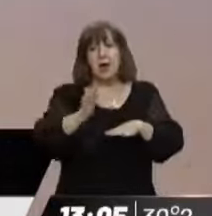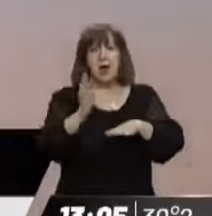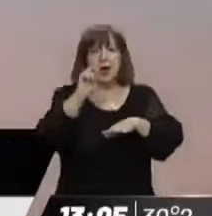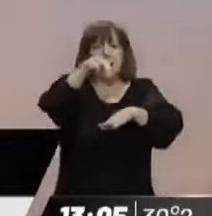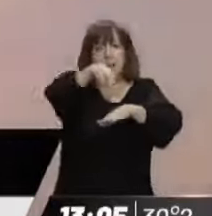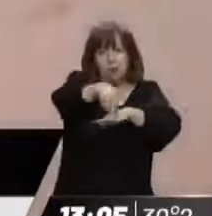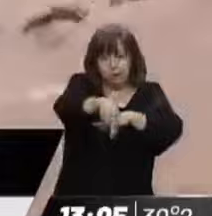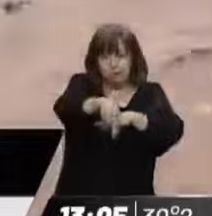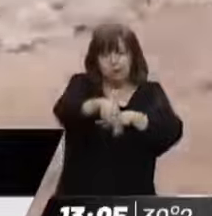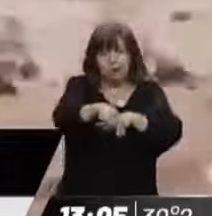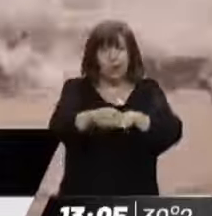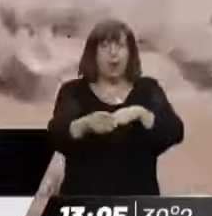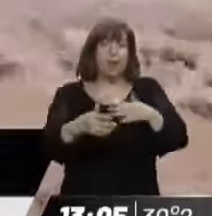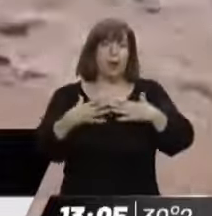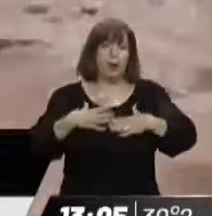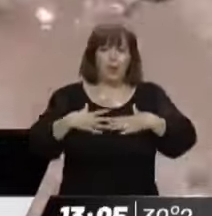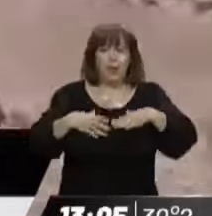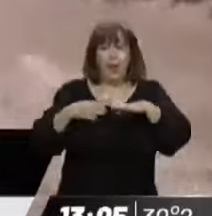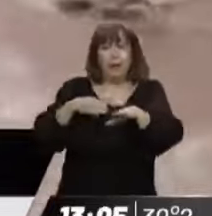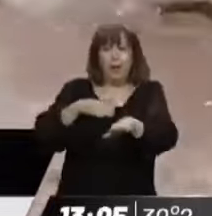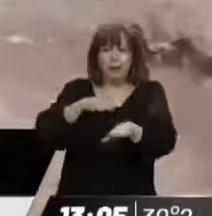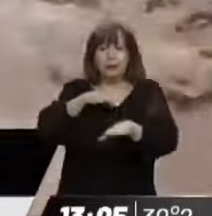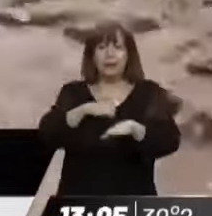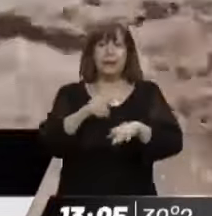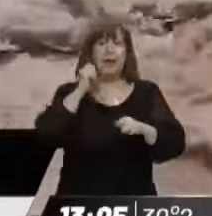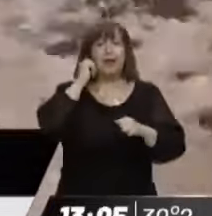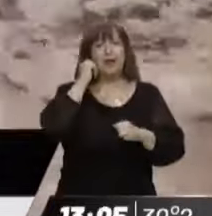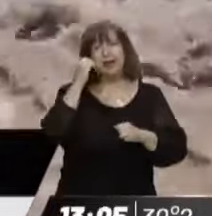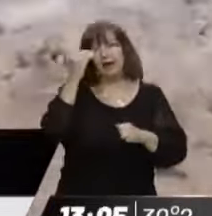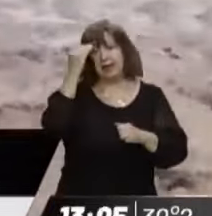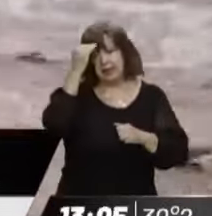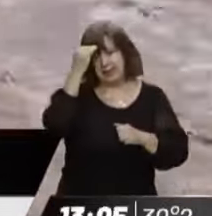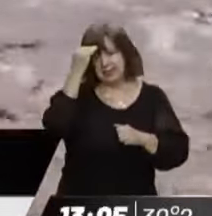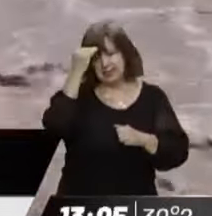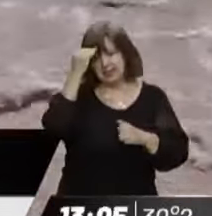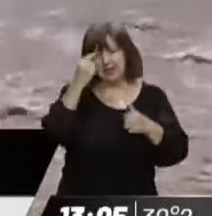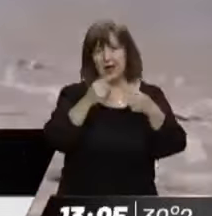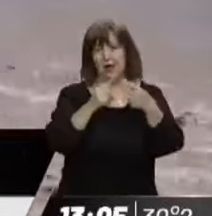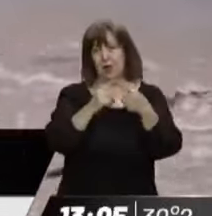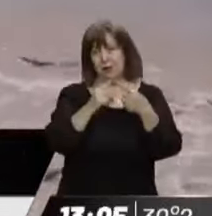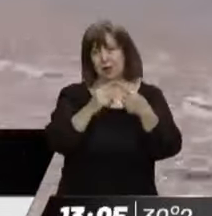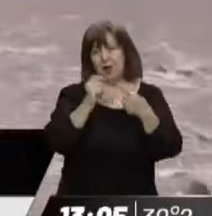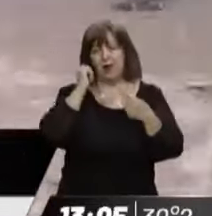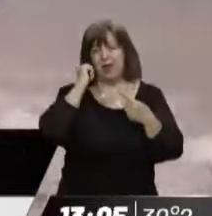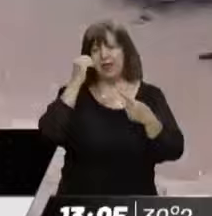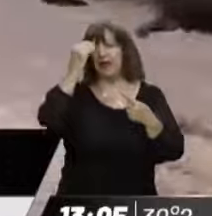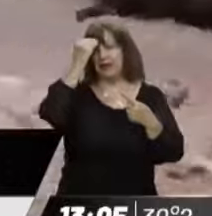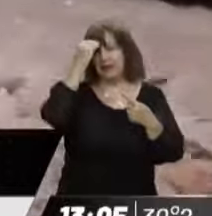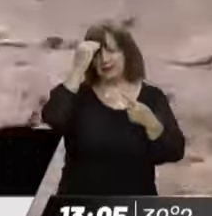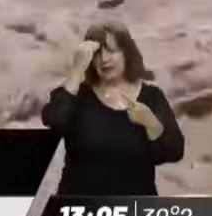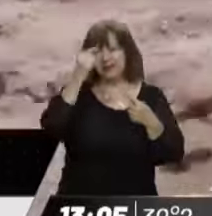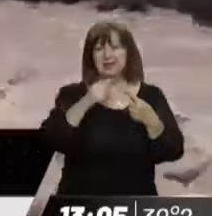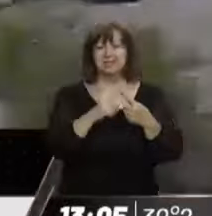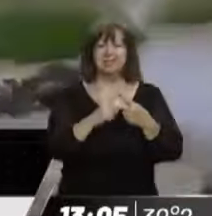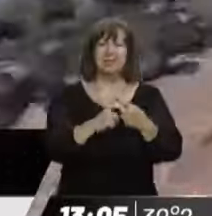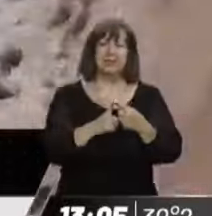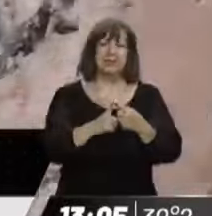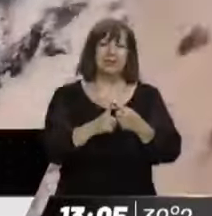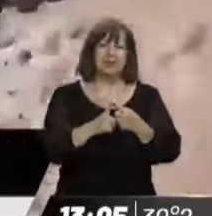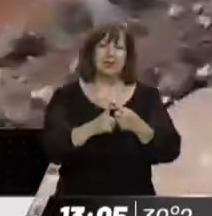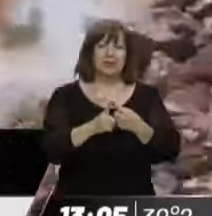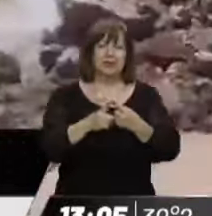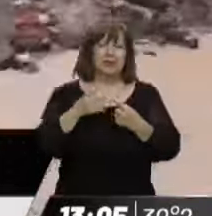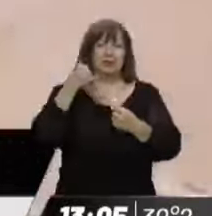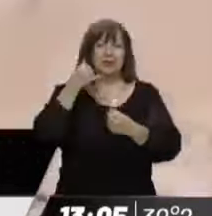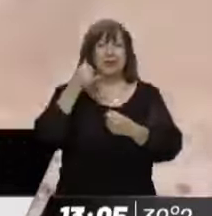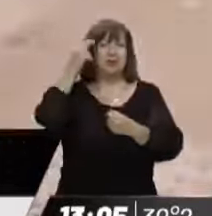de agua del río Mendoza. Uno de ellos tiene 15 años, lo perdieron de vista cuando se estaba bañando en el dique Chipoletti. Un llamado al